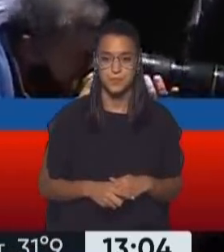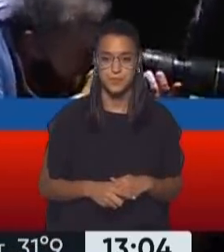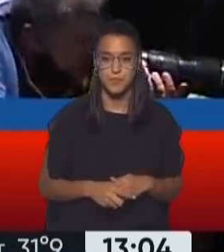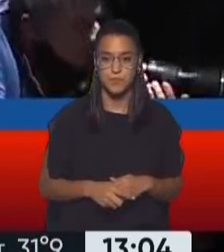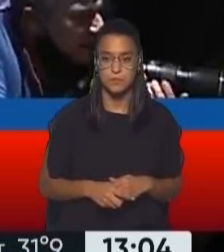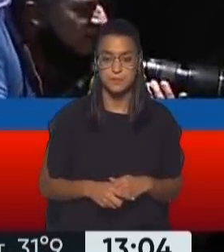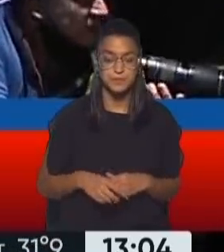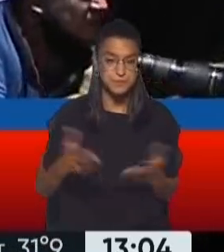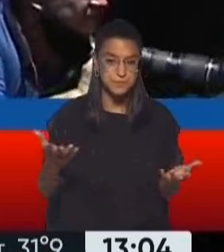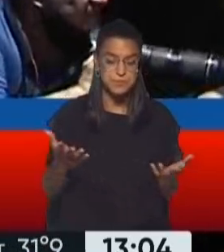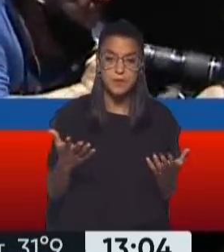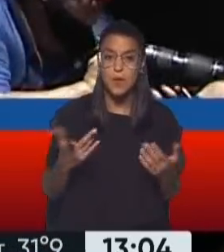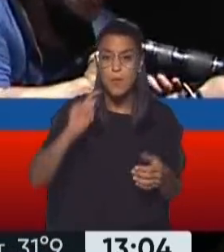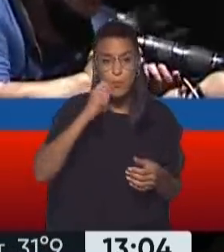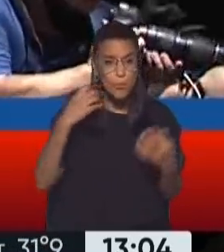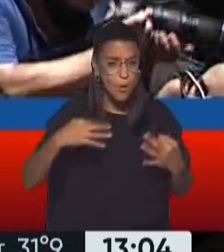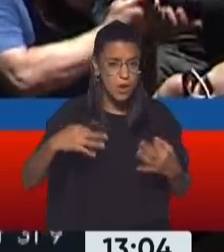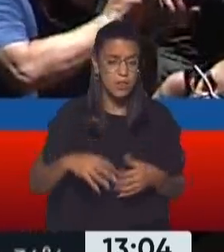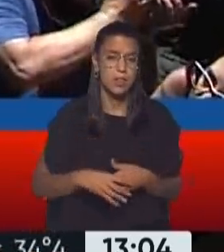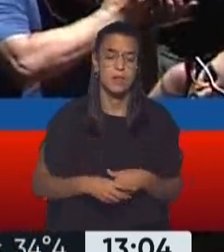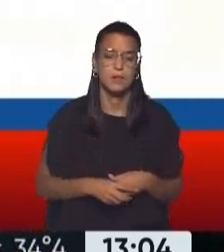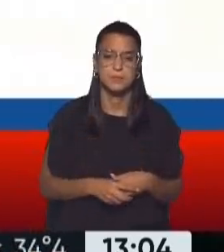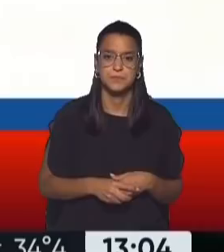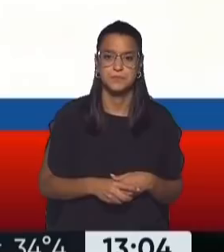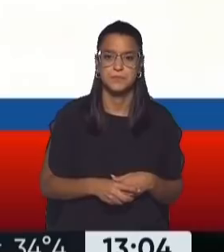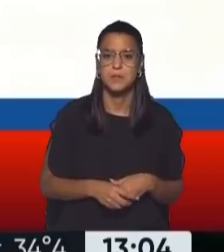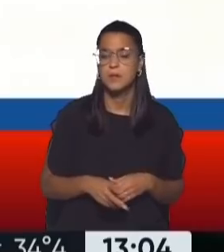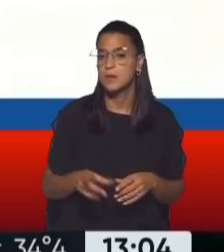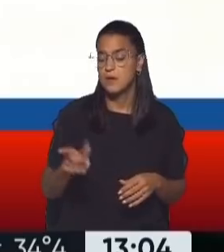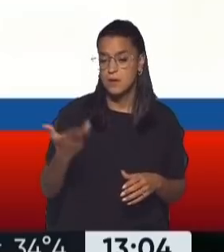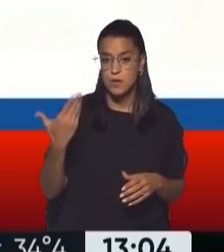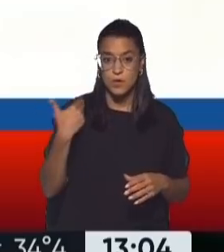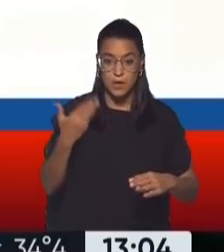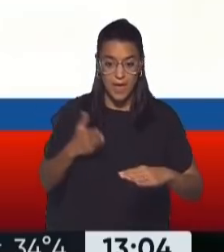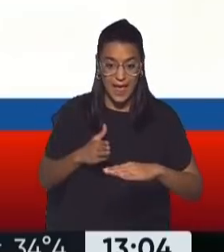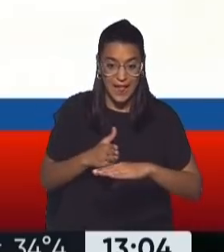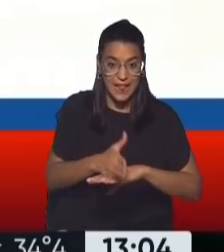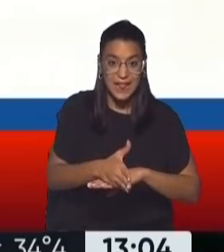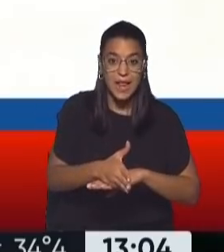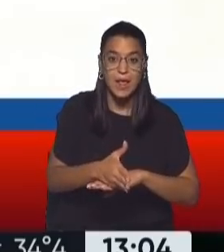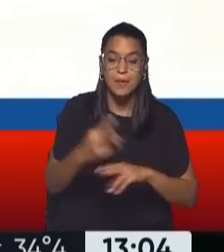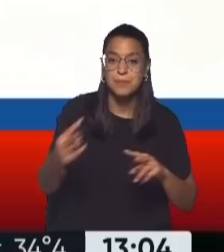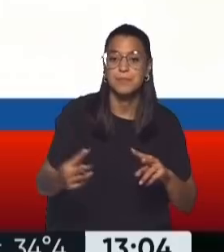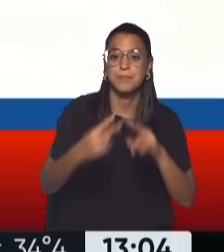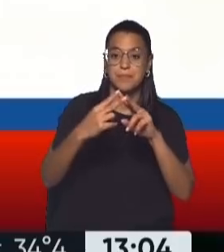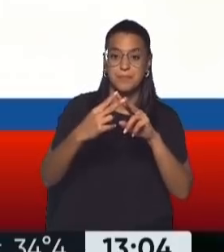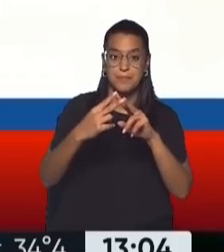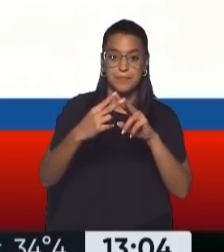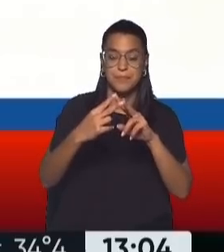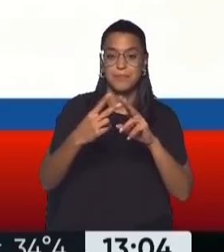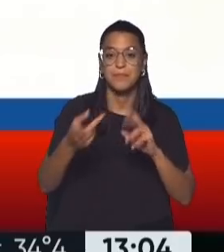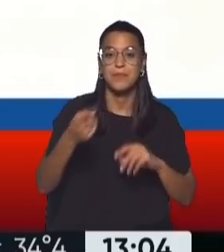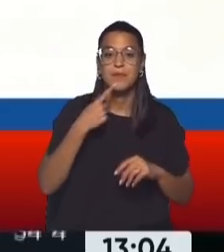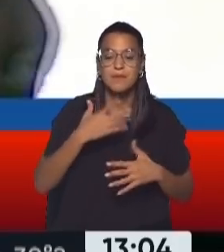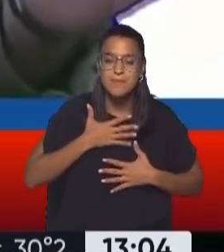felicito. Y me fue muy grato que apenas crucé la puerta de entrada me lo encontré a